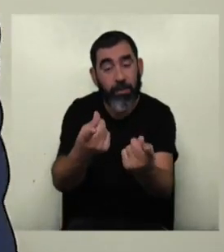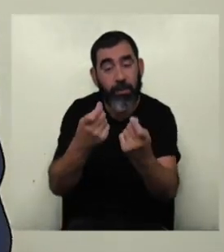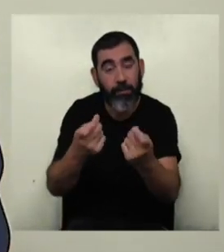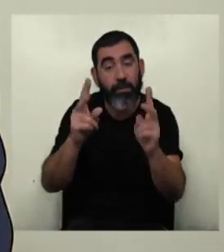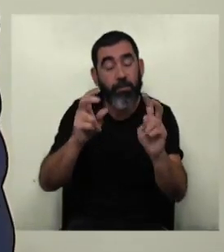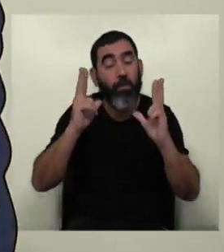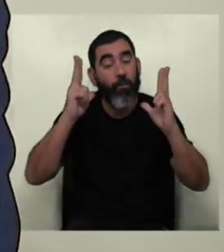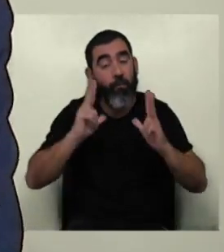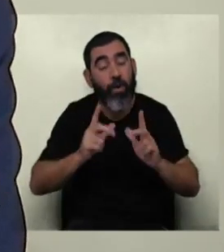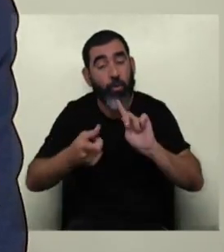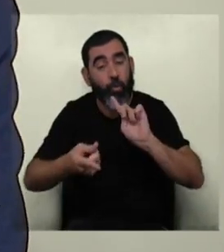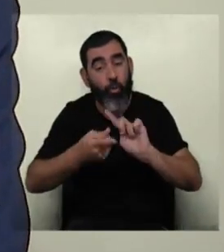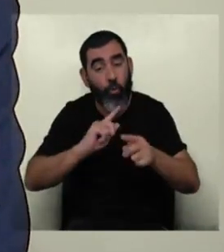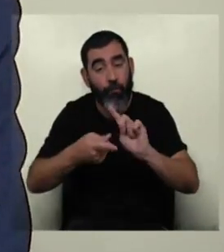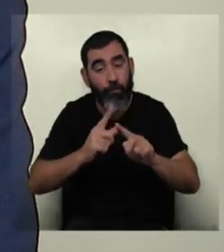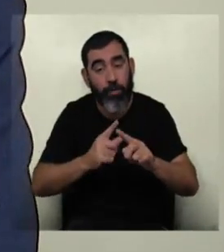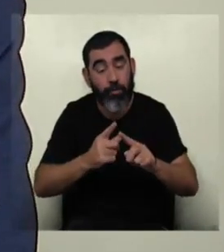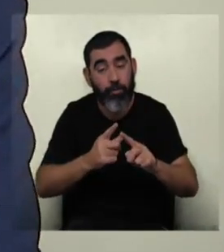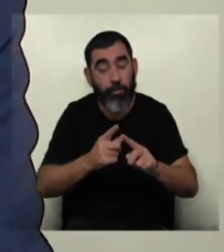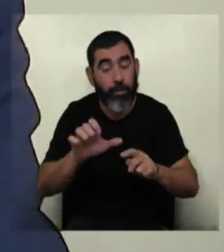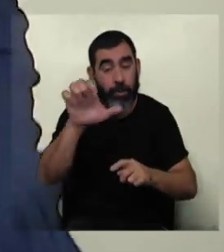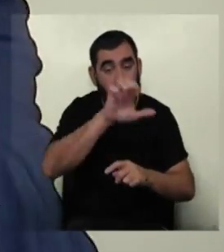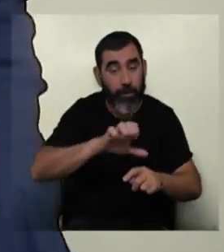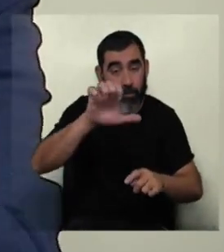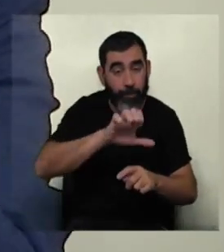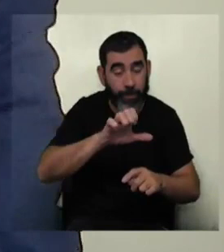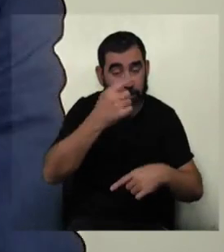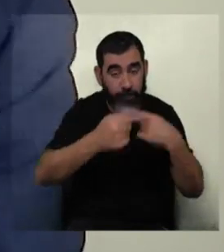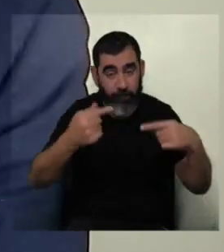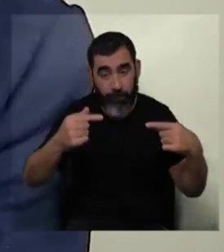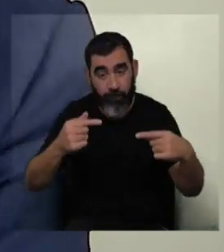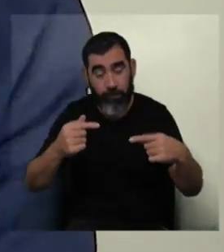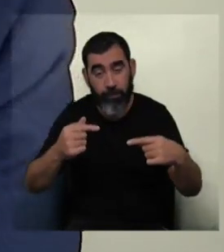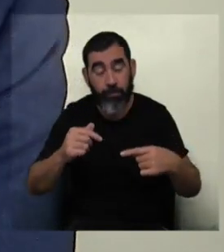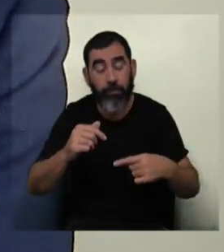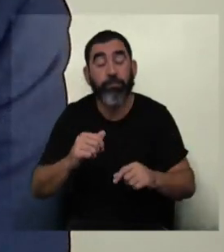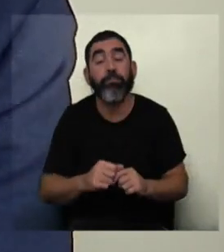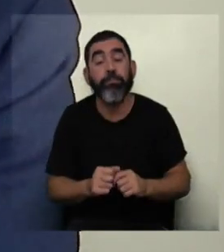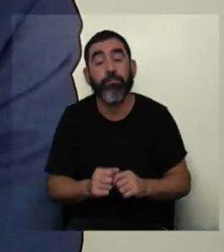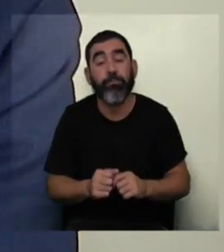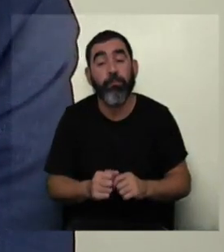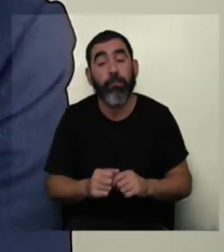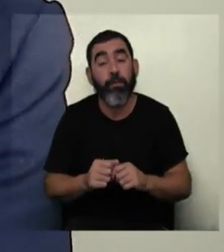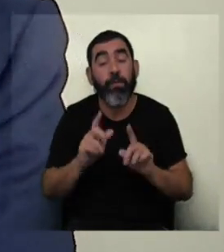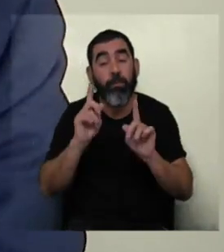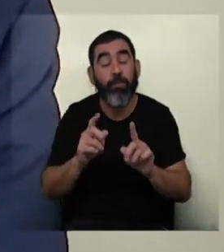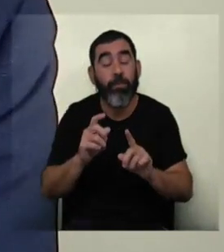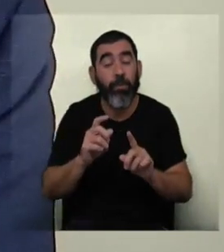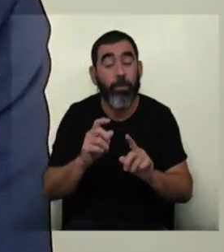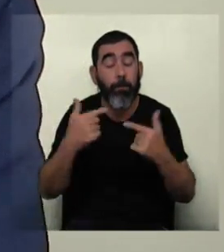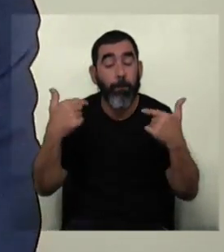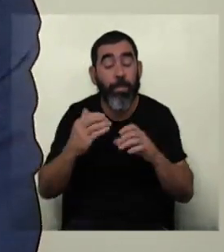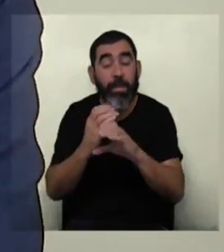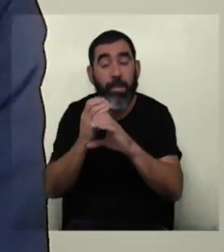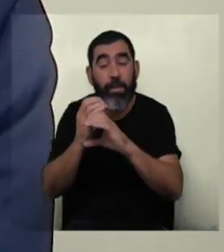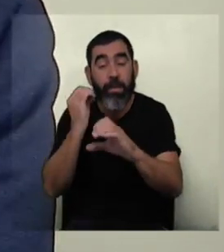punto de vista formal un convenio entre la empresa, las empresas beneficiarias, en este caso COPSA, y el MTOP como administrador